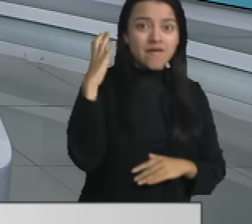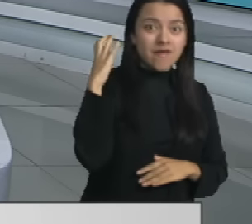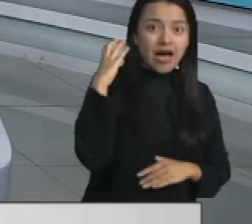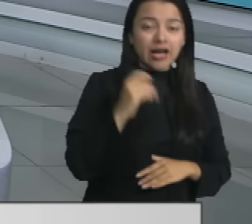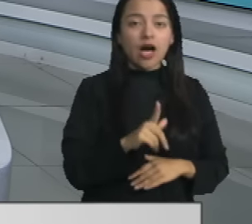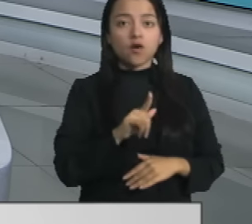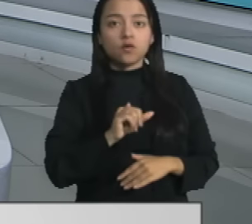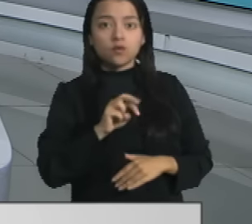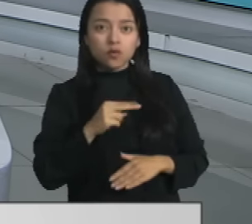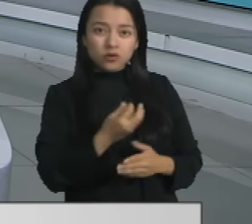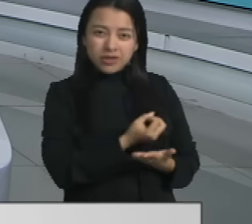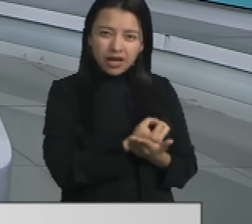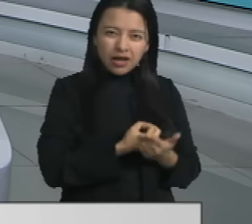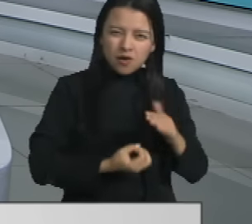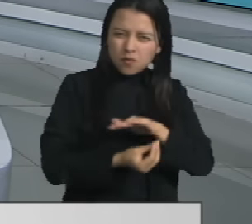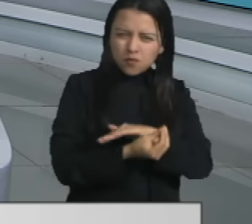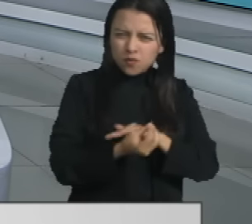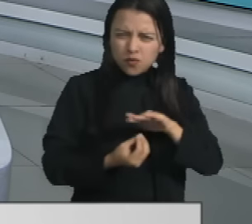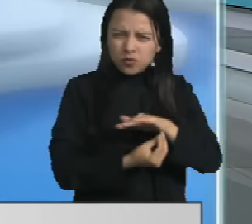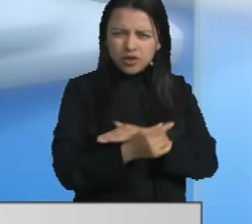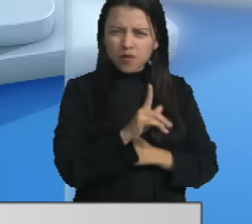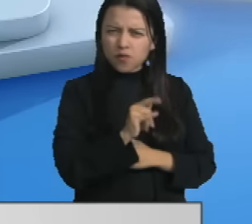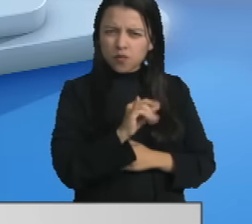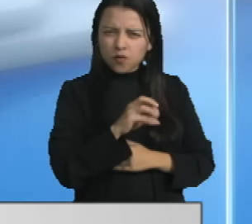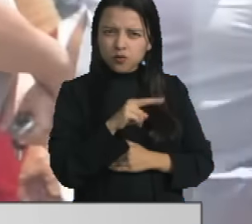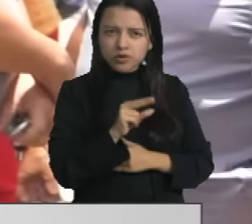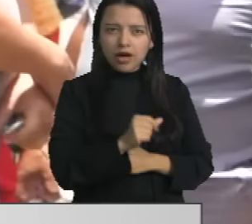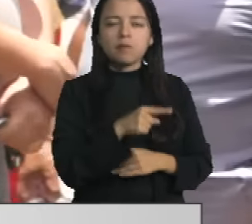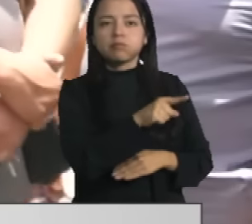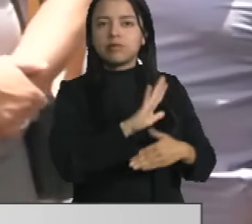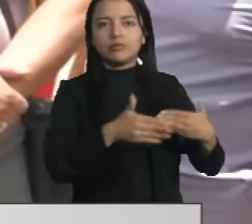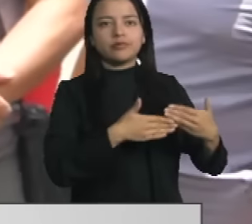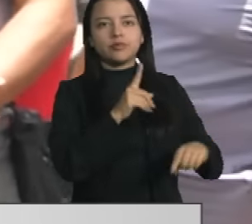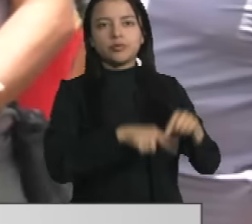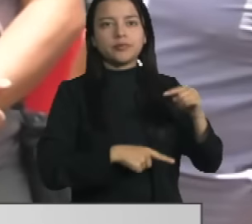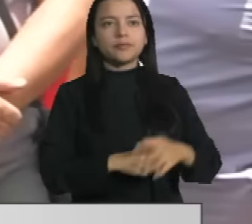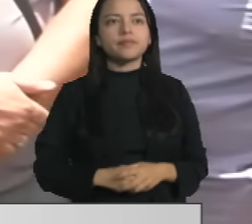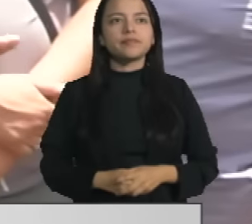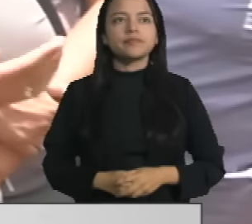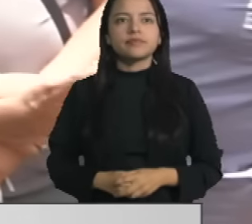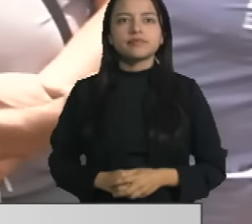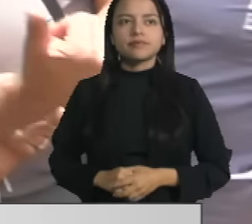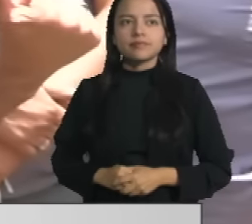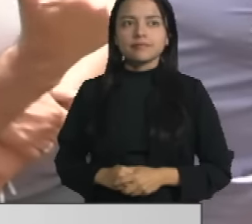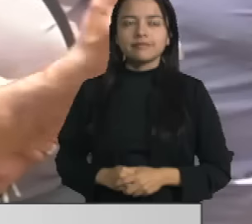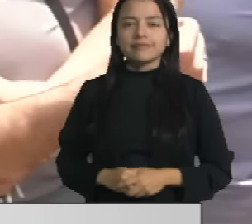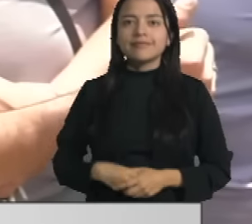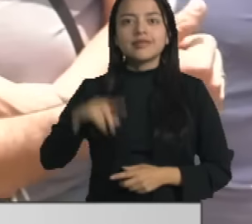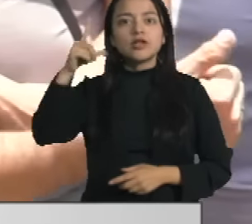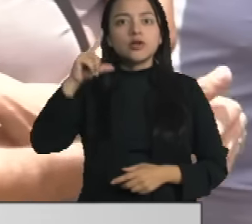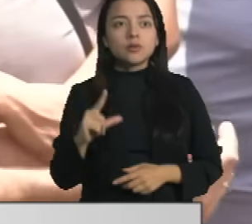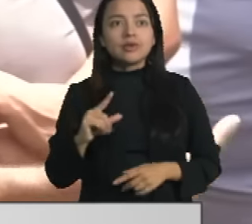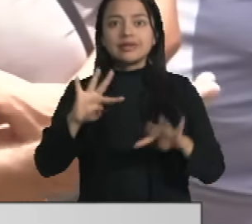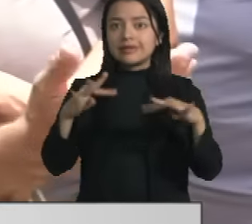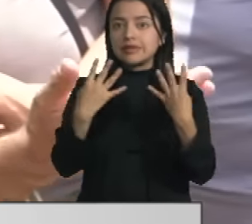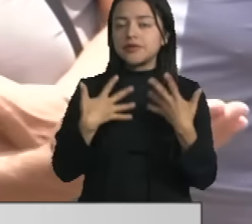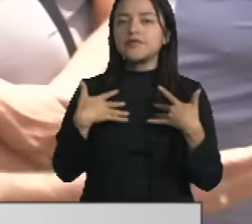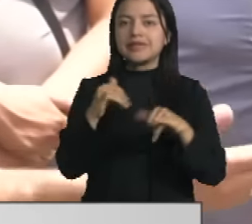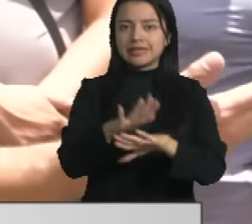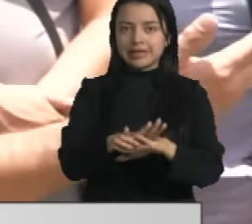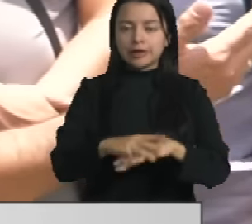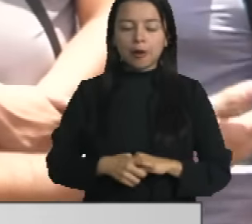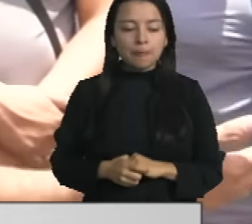lugar. Stick, buenas tardes. ¿Cuál es la situación hasta ahora? Luisa y televidentes, feliz